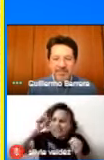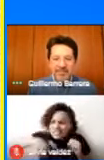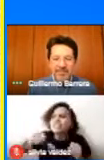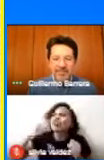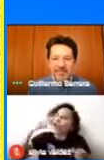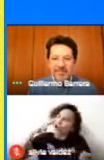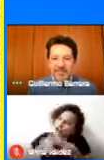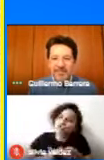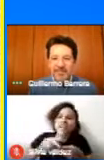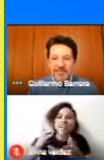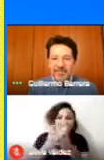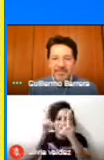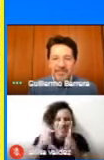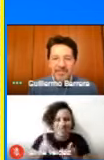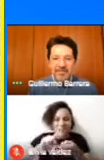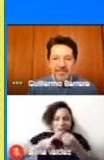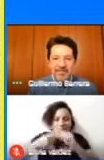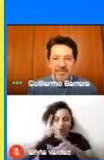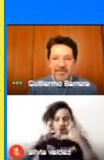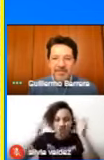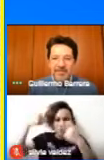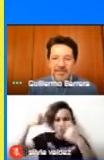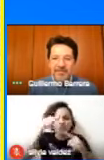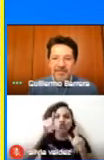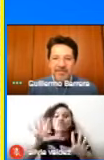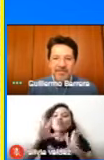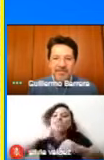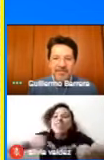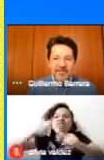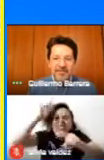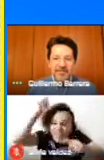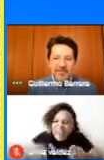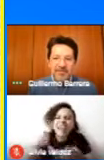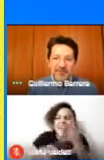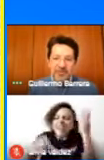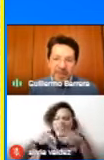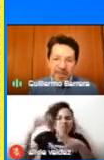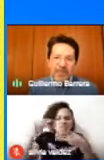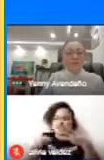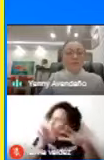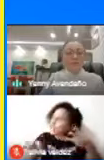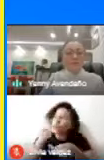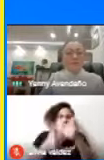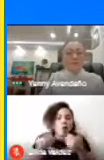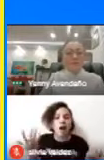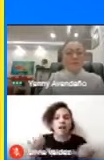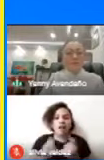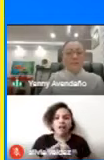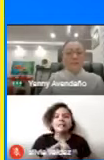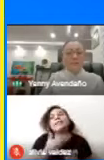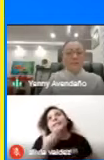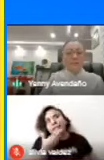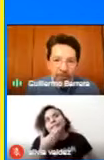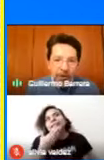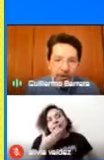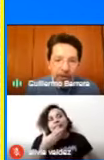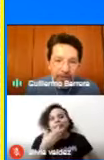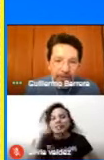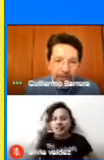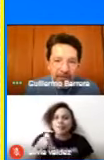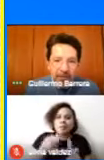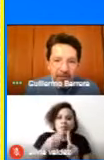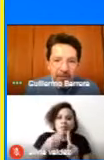los estudiantes de Colegios Amigos del Turismo de su territorio? Bien, tienen que